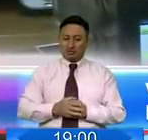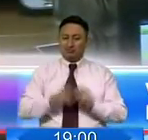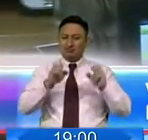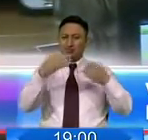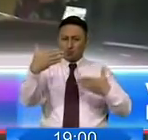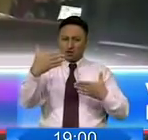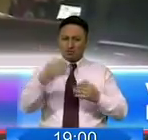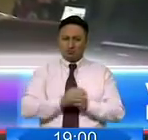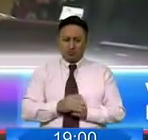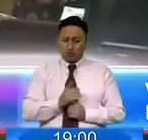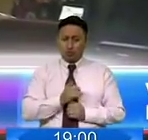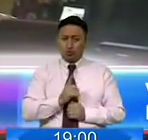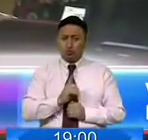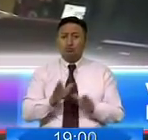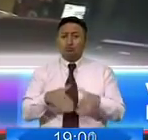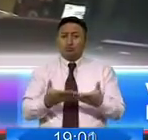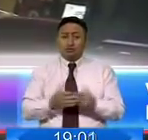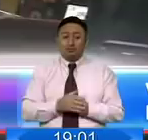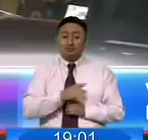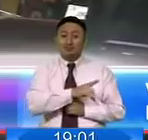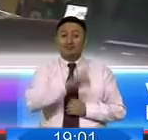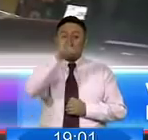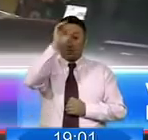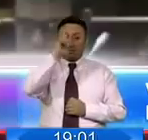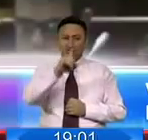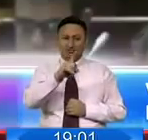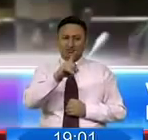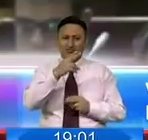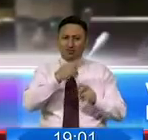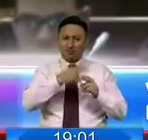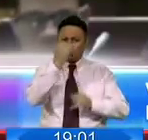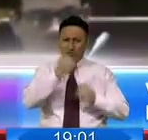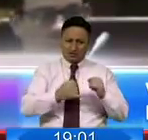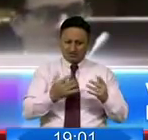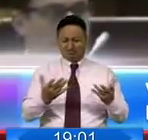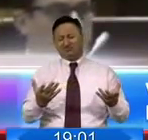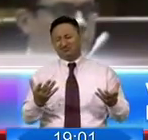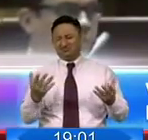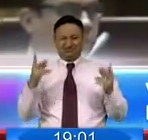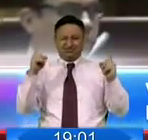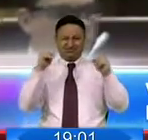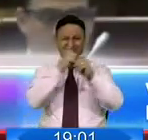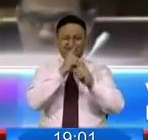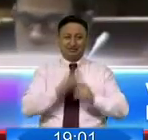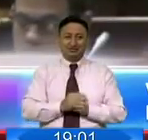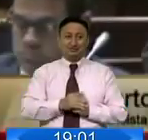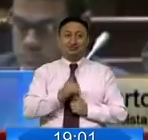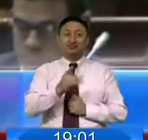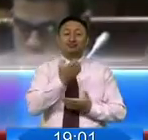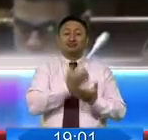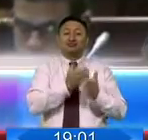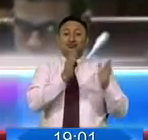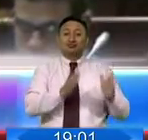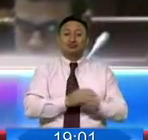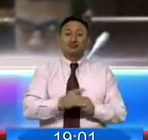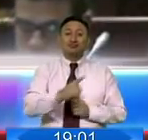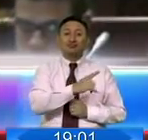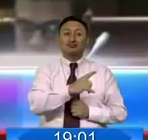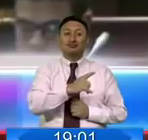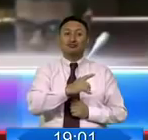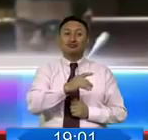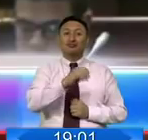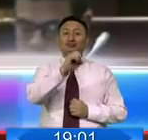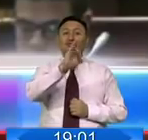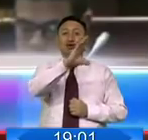políticos más bien fue pronunciar su apellido el primero el economista otro ramón